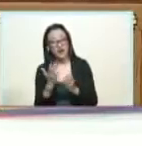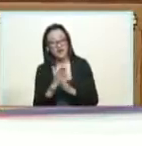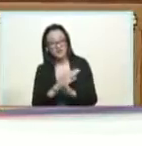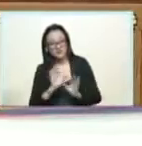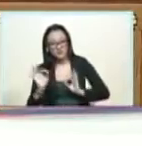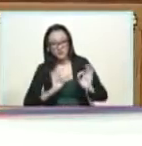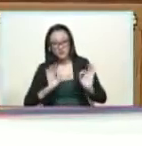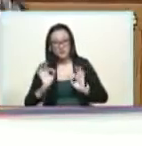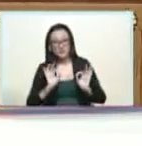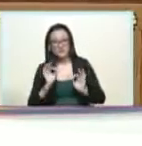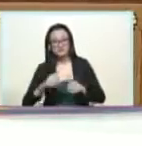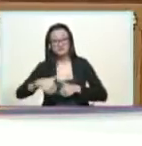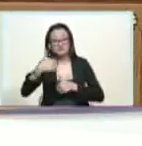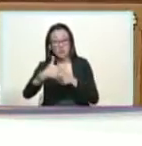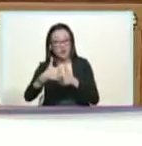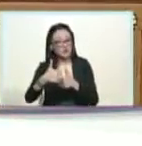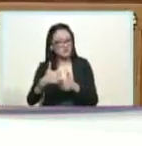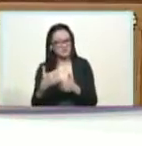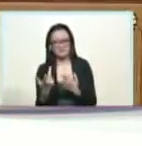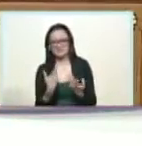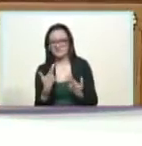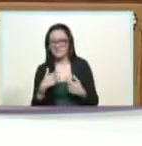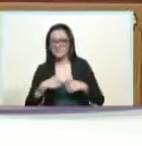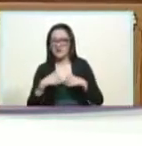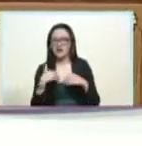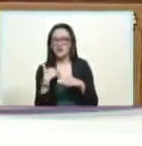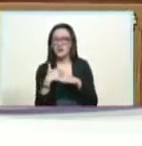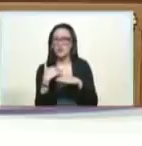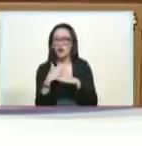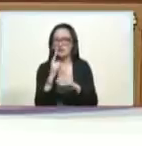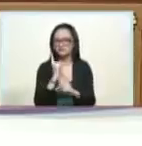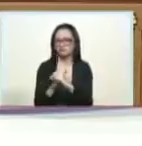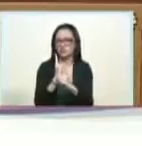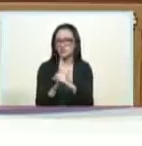y quiere que el contrincante venga con toda su fuerza.